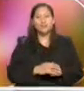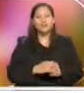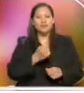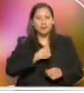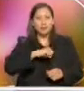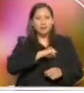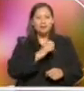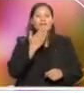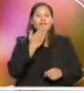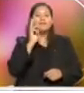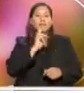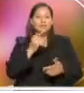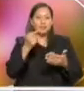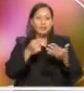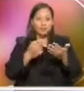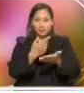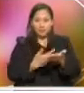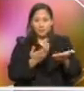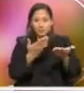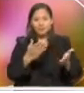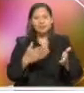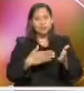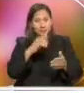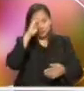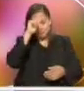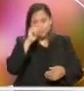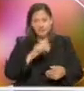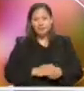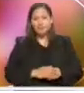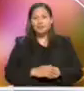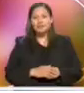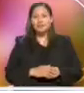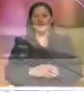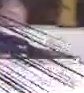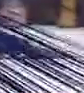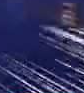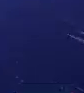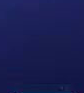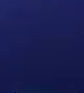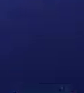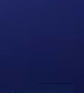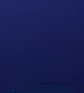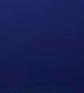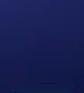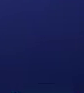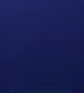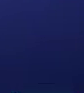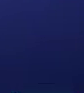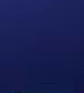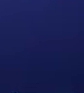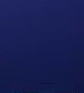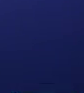nutritivo. ¿Qué te parece si vamos a ver los ingredientes para Órale. preparar esta receta? Órale, perfecto. Vamos.